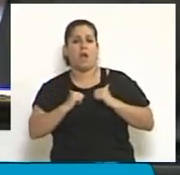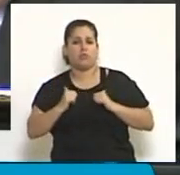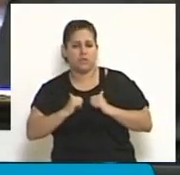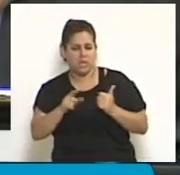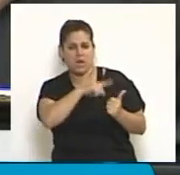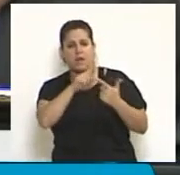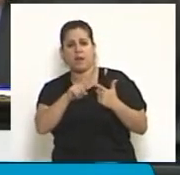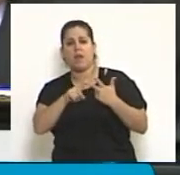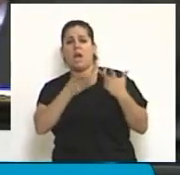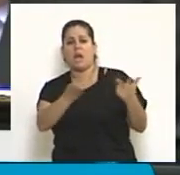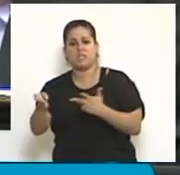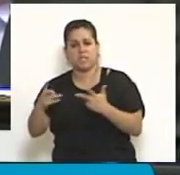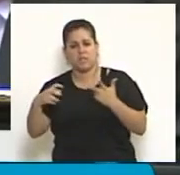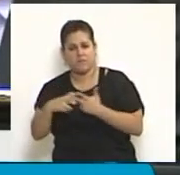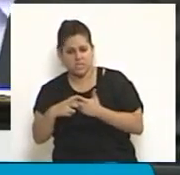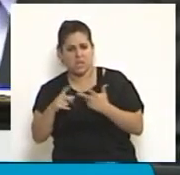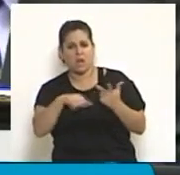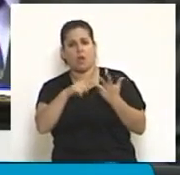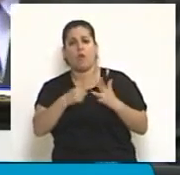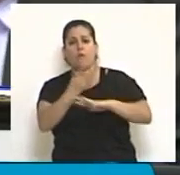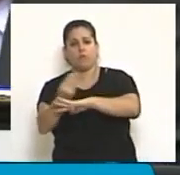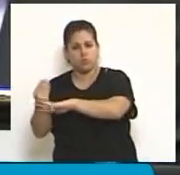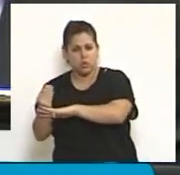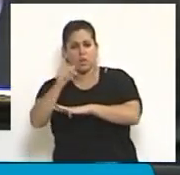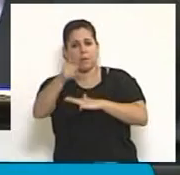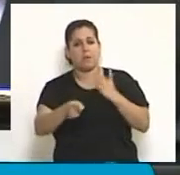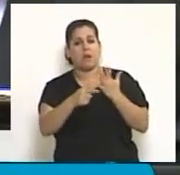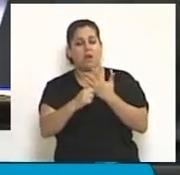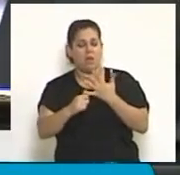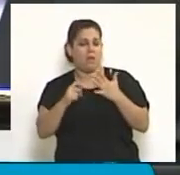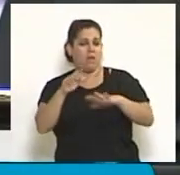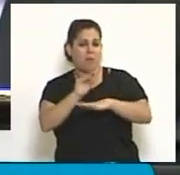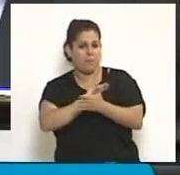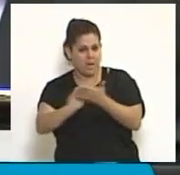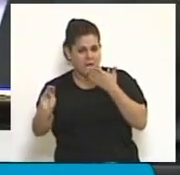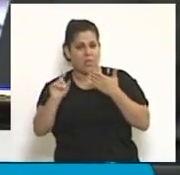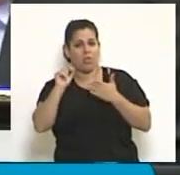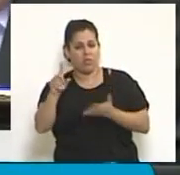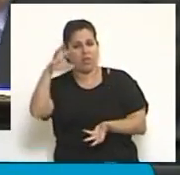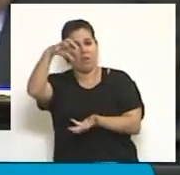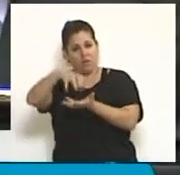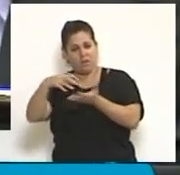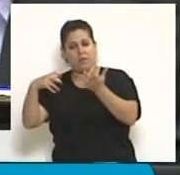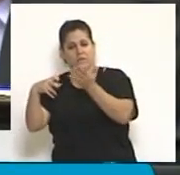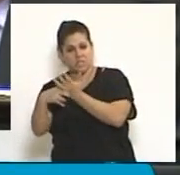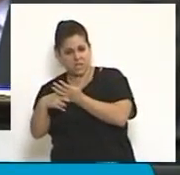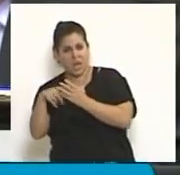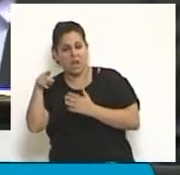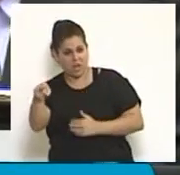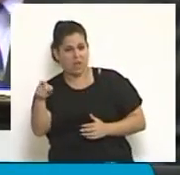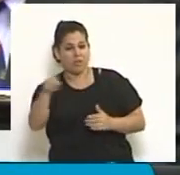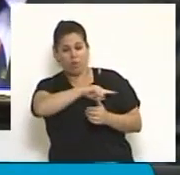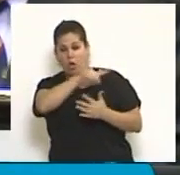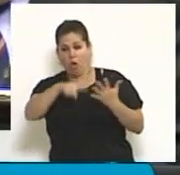auxiliares fiscales, asistentes fiscales, funcionarios y empleados del Ministerio Público Fiscal de la Nación y personal de la unidad